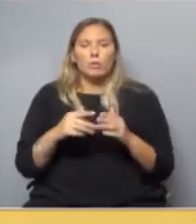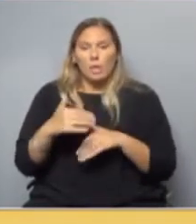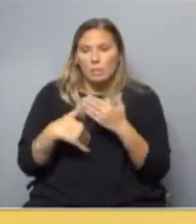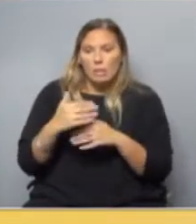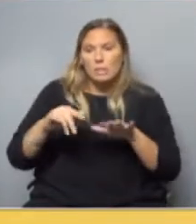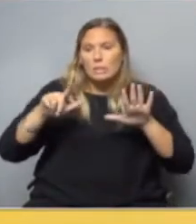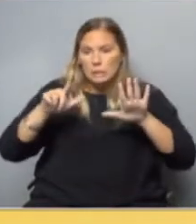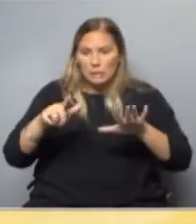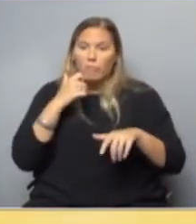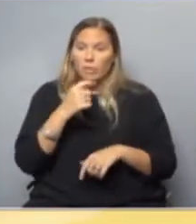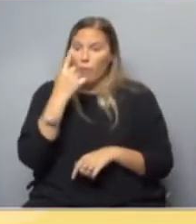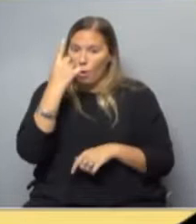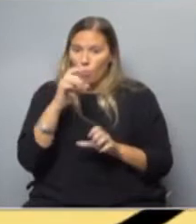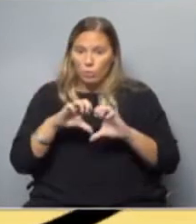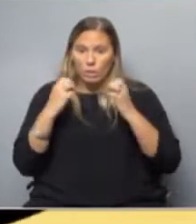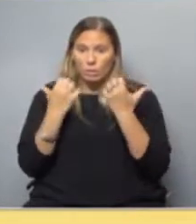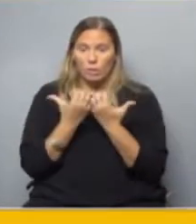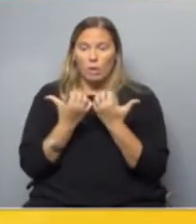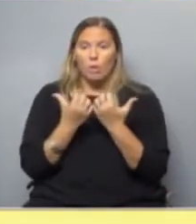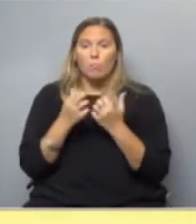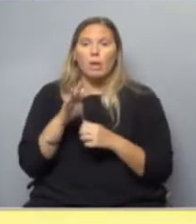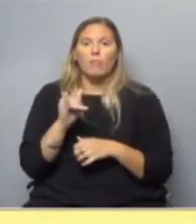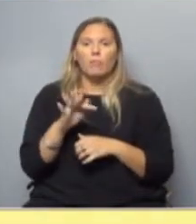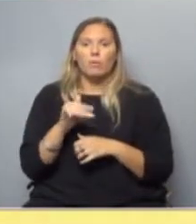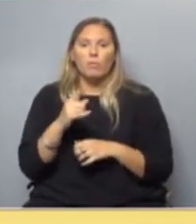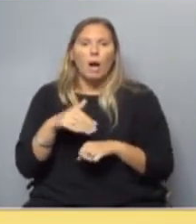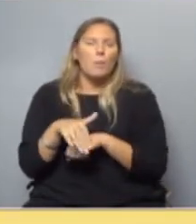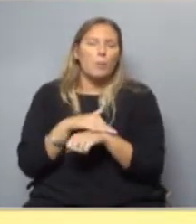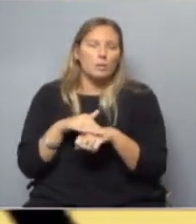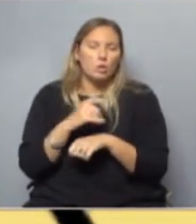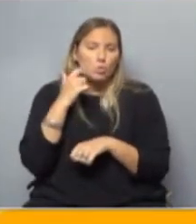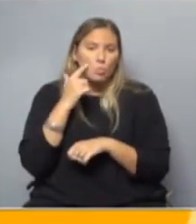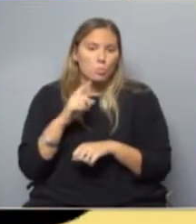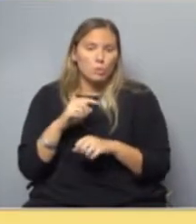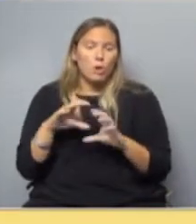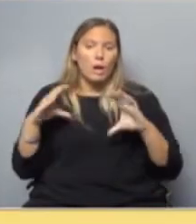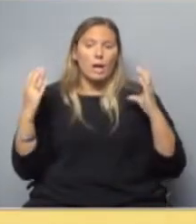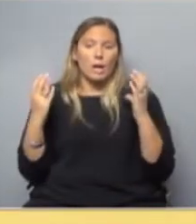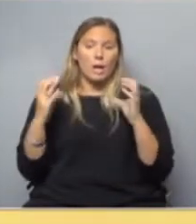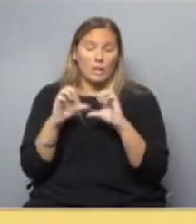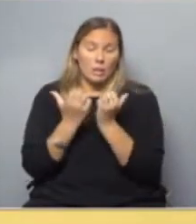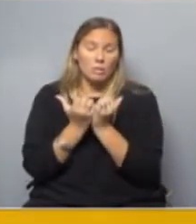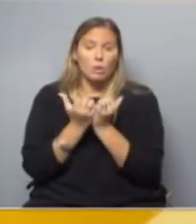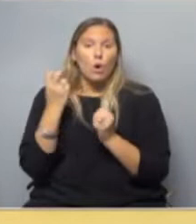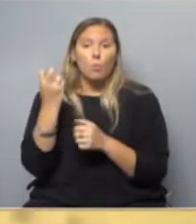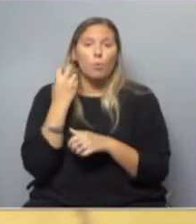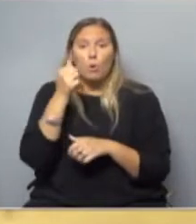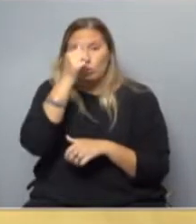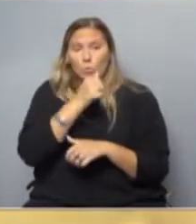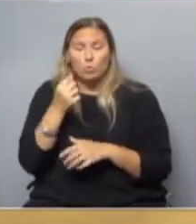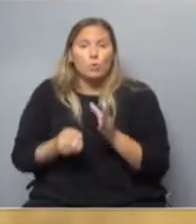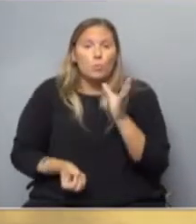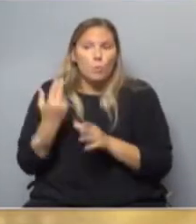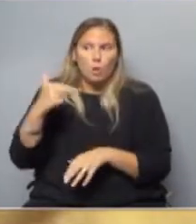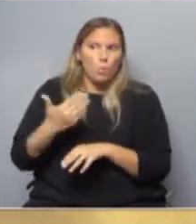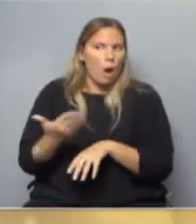Mundo, le faltaba un estadio para cumplir con los requerimientos de FIFA del mínimo número de estadios, y se buscó una solución que es muy innovadora, que nunca se ha